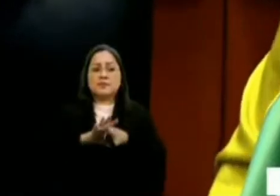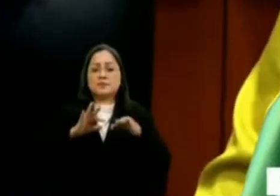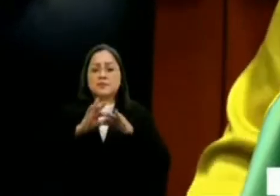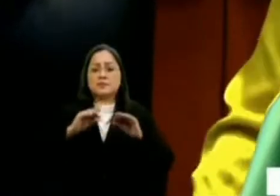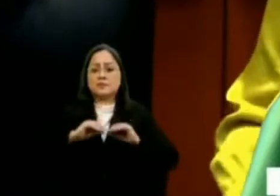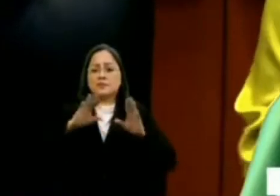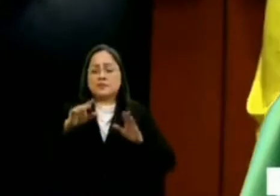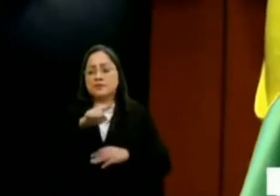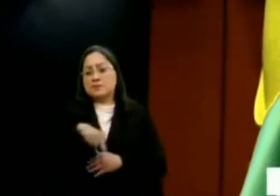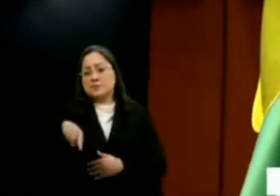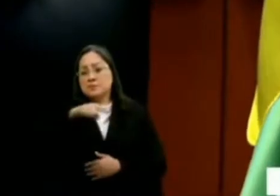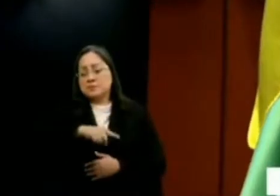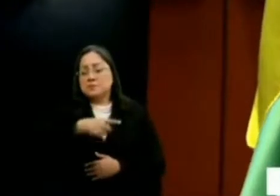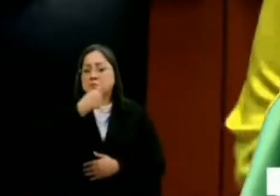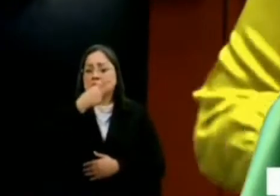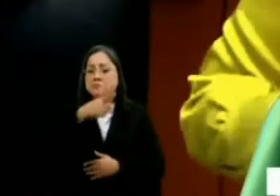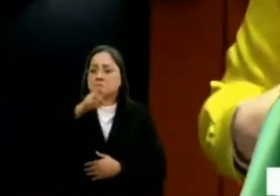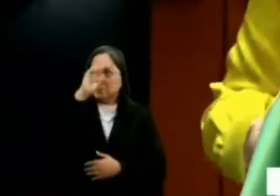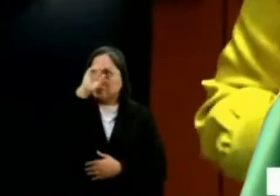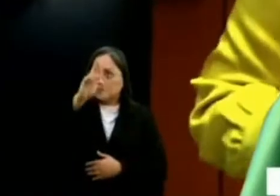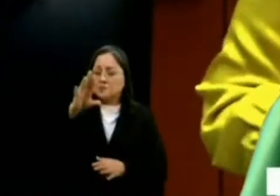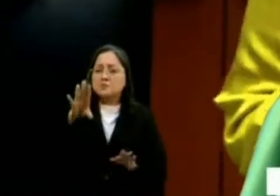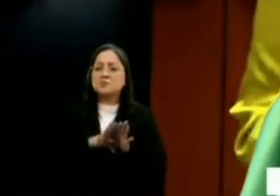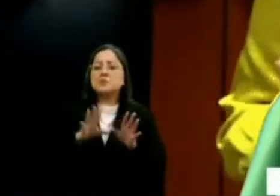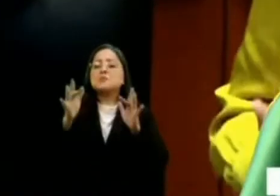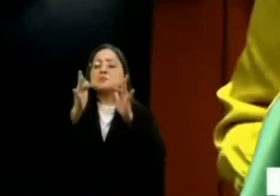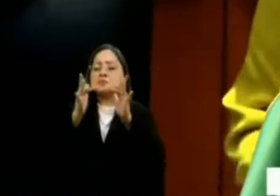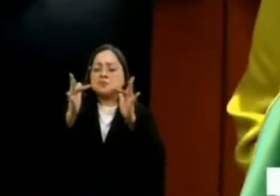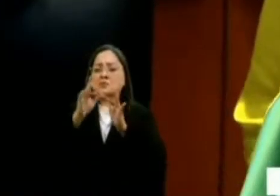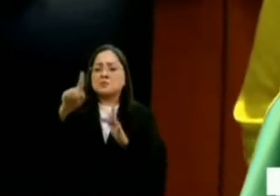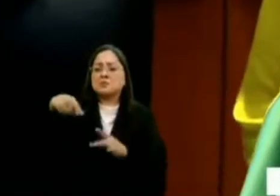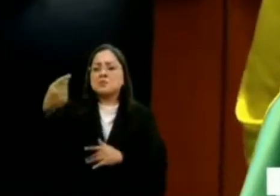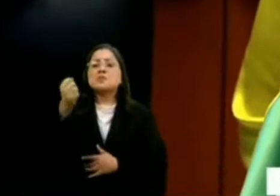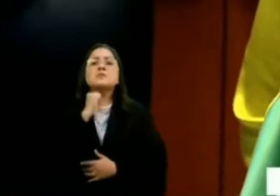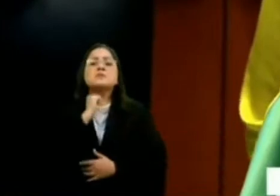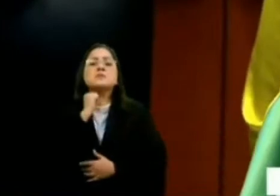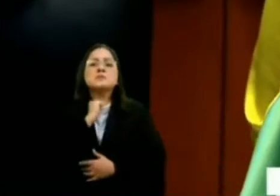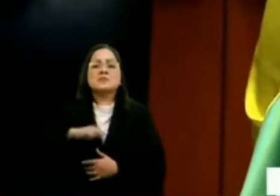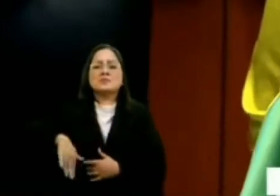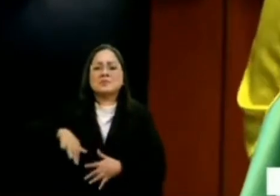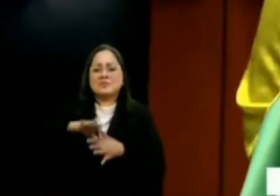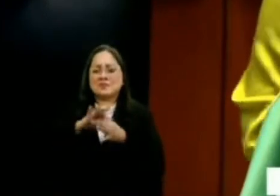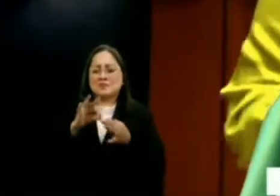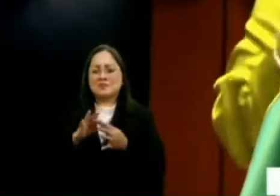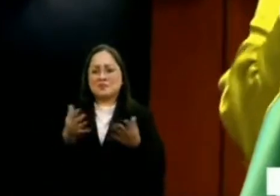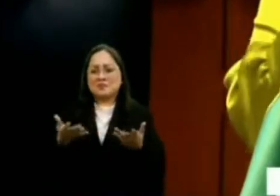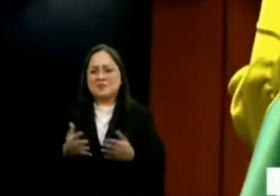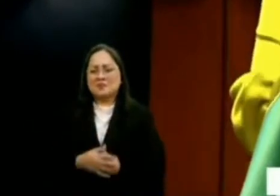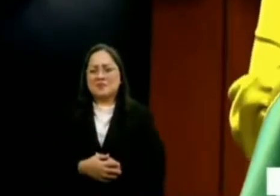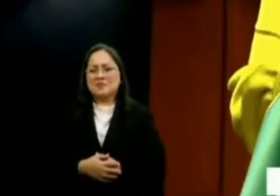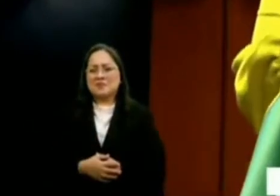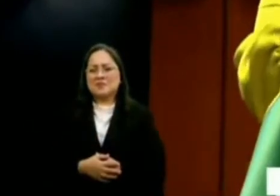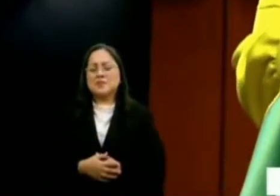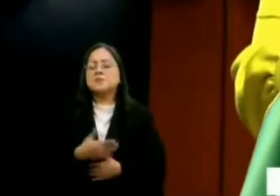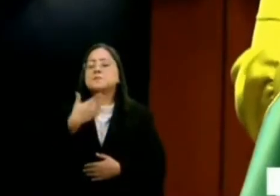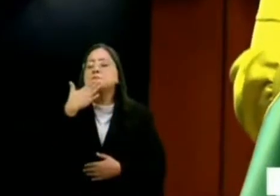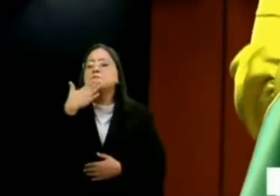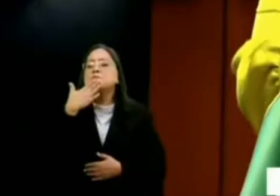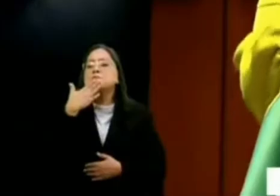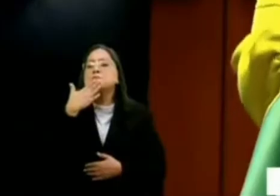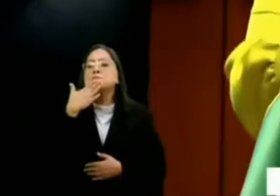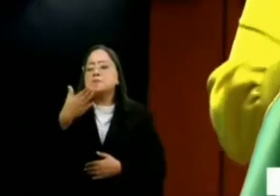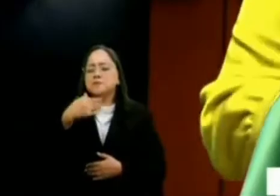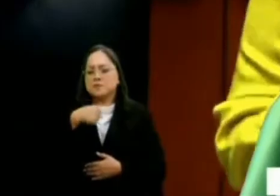debate en el Senado de la reforma al Poder Judicial, que no aparece un senador de Movimiento